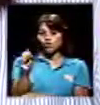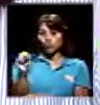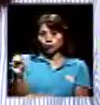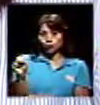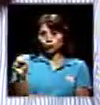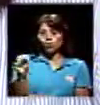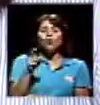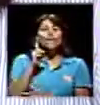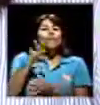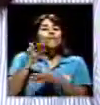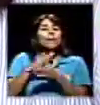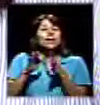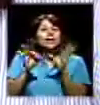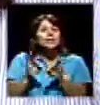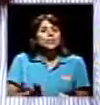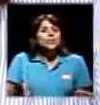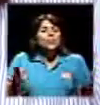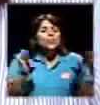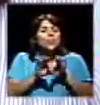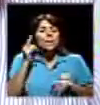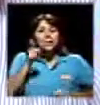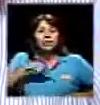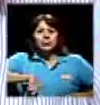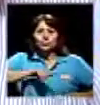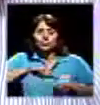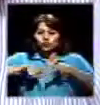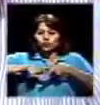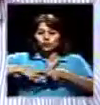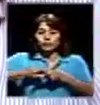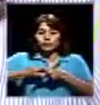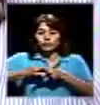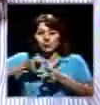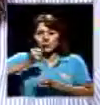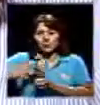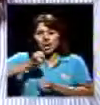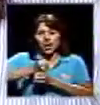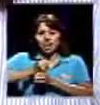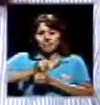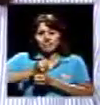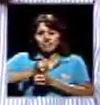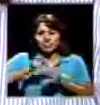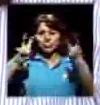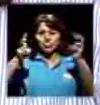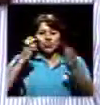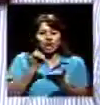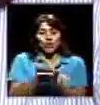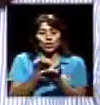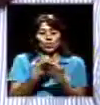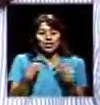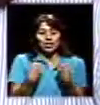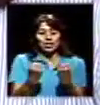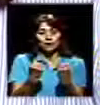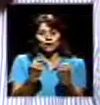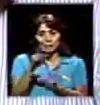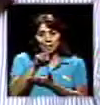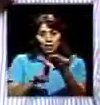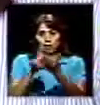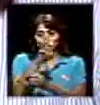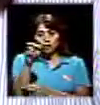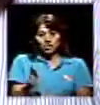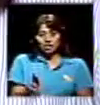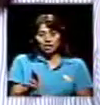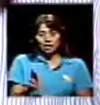parte fundamental de que nosotros hayamos empezado a trabajar en la Universidad de Costa Rica en Economía de la Salud. Cuando